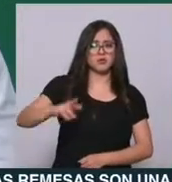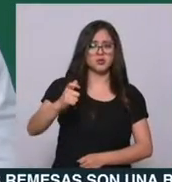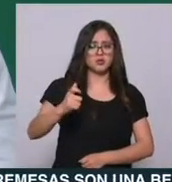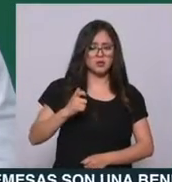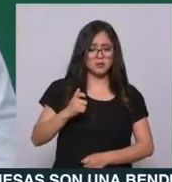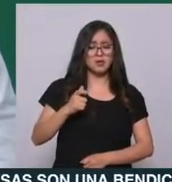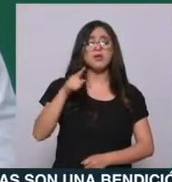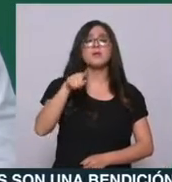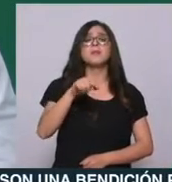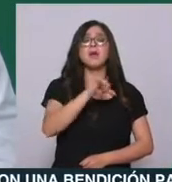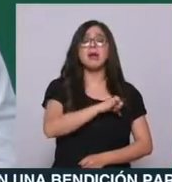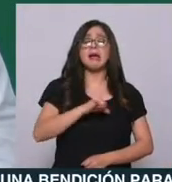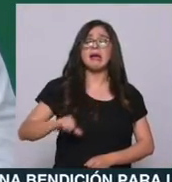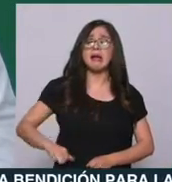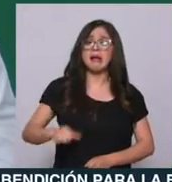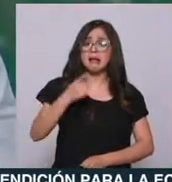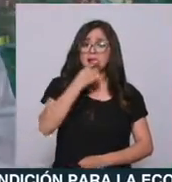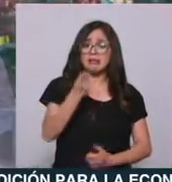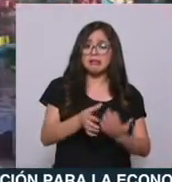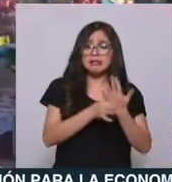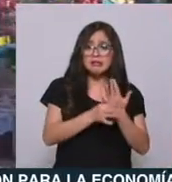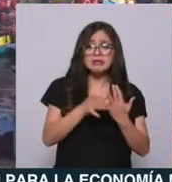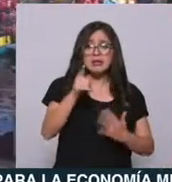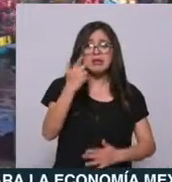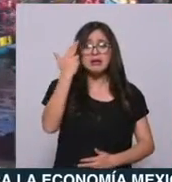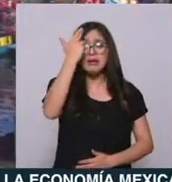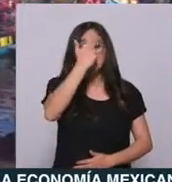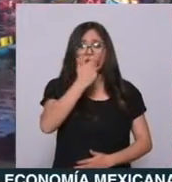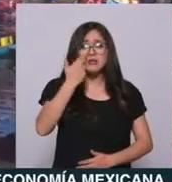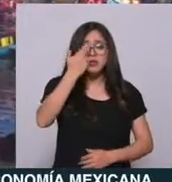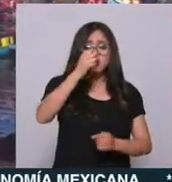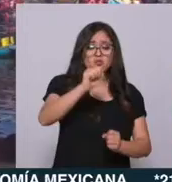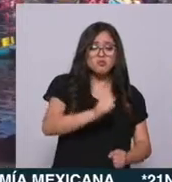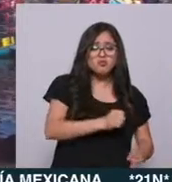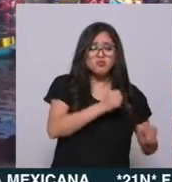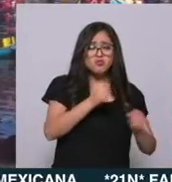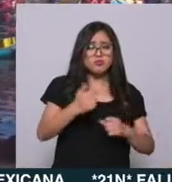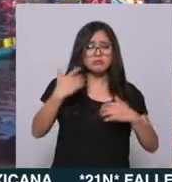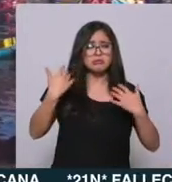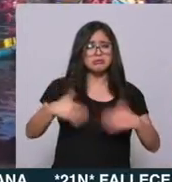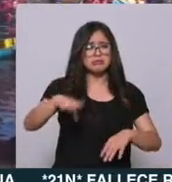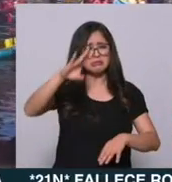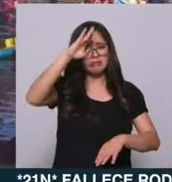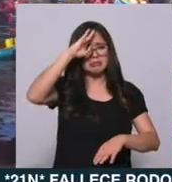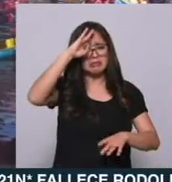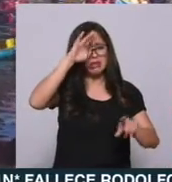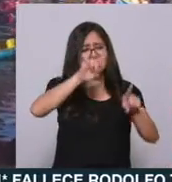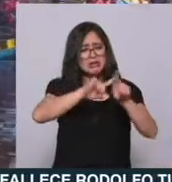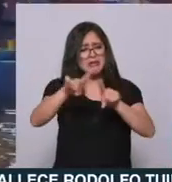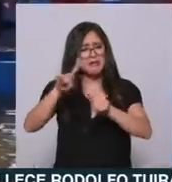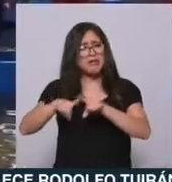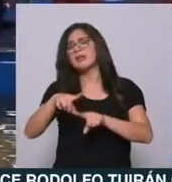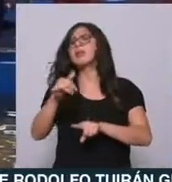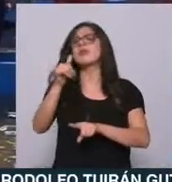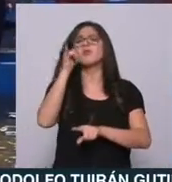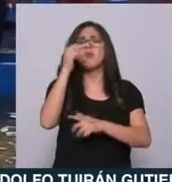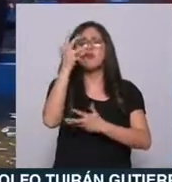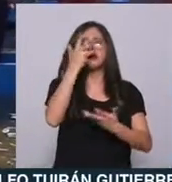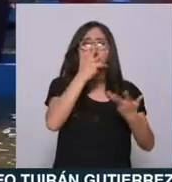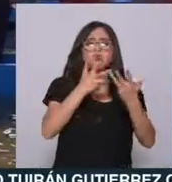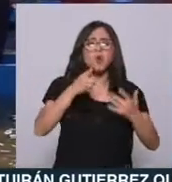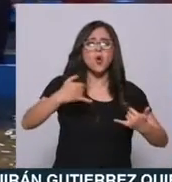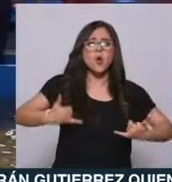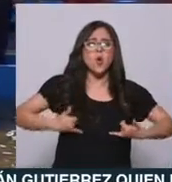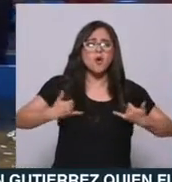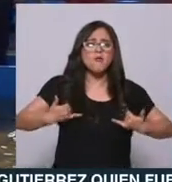alcalde explicó que se hizo una revisión a la trajinera y que se encontró una gran cantidad de botellas, que los jóvenes presentaban un alto grado